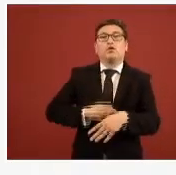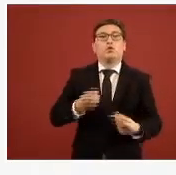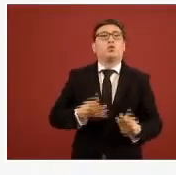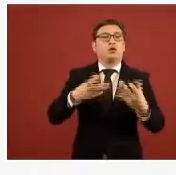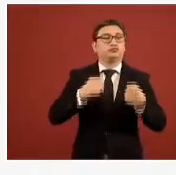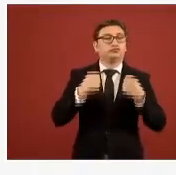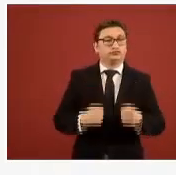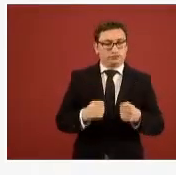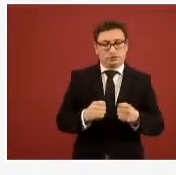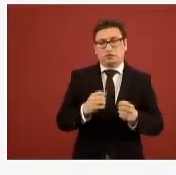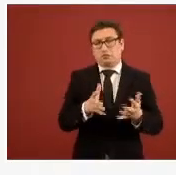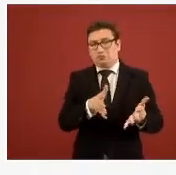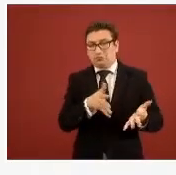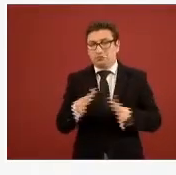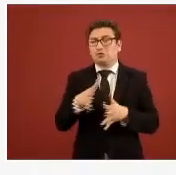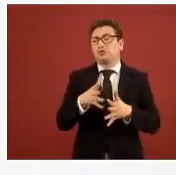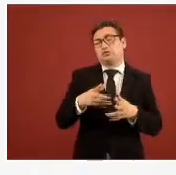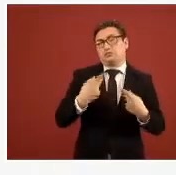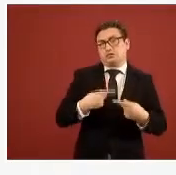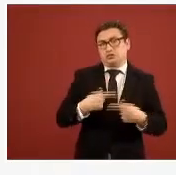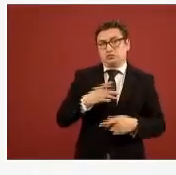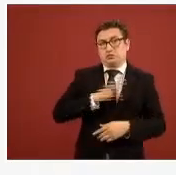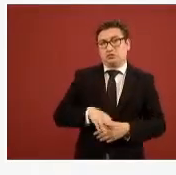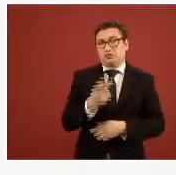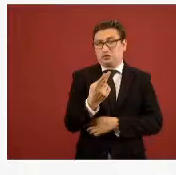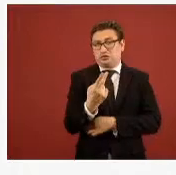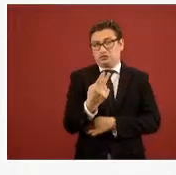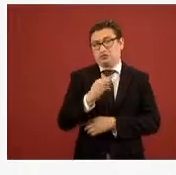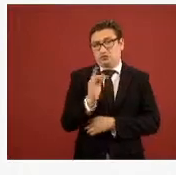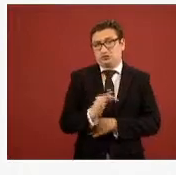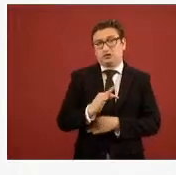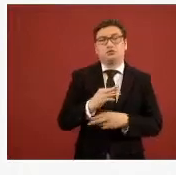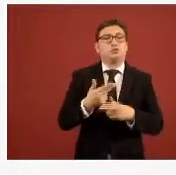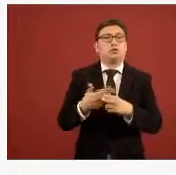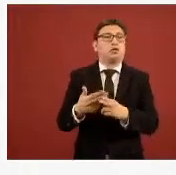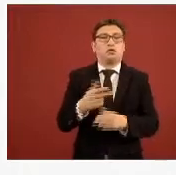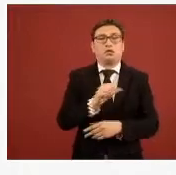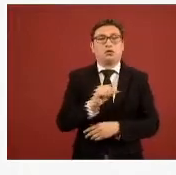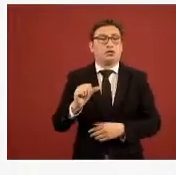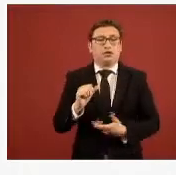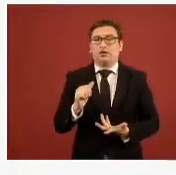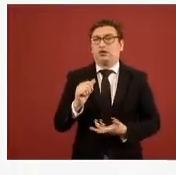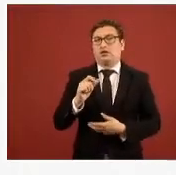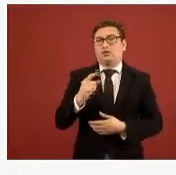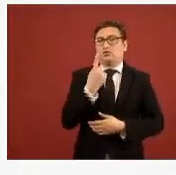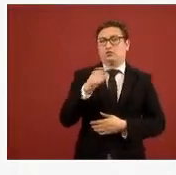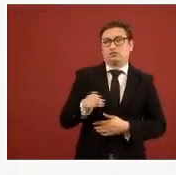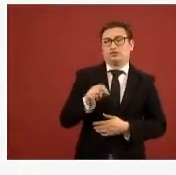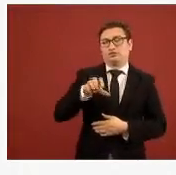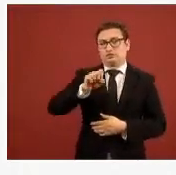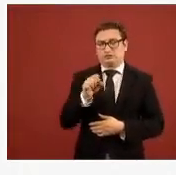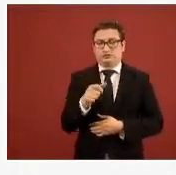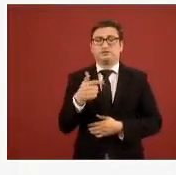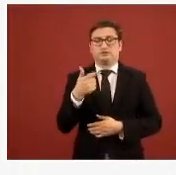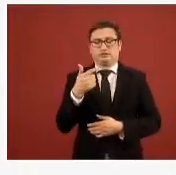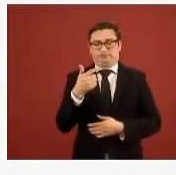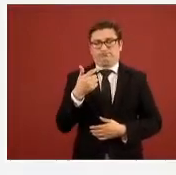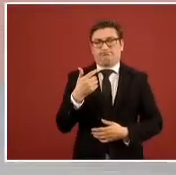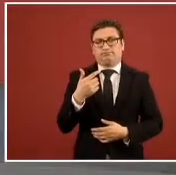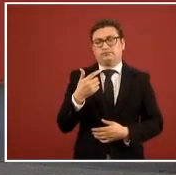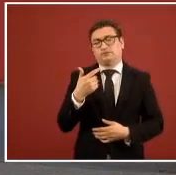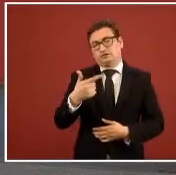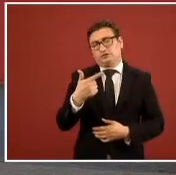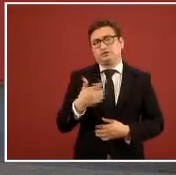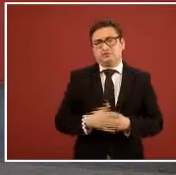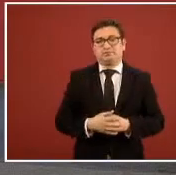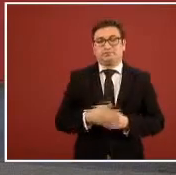que puede ir desde una letalidad del 25 hasta una letalidad de 1.67. En la siguiente